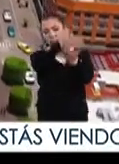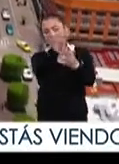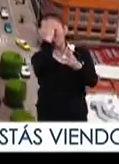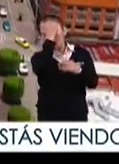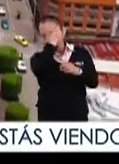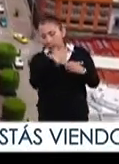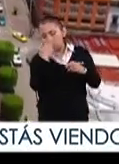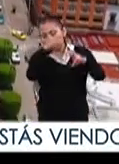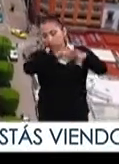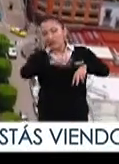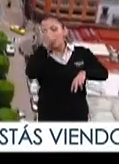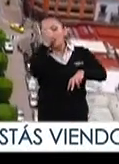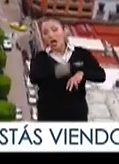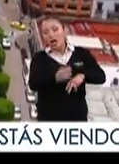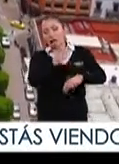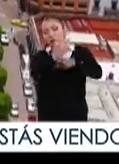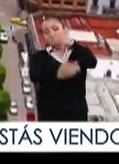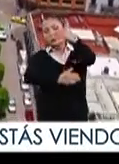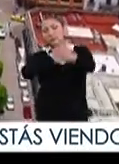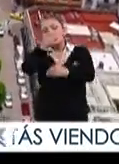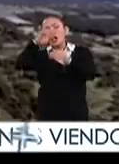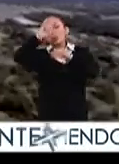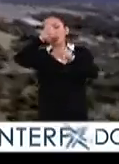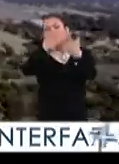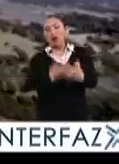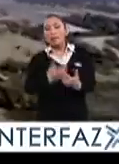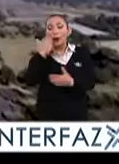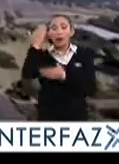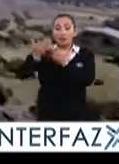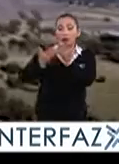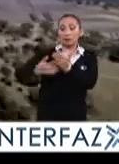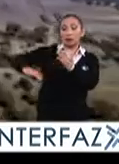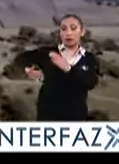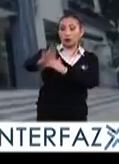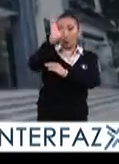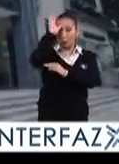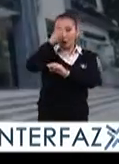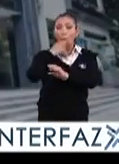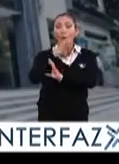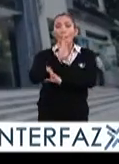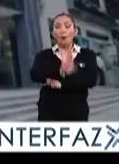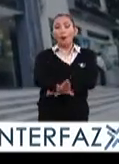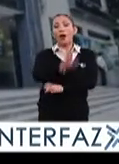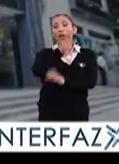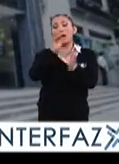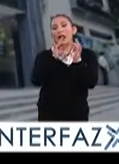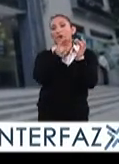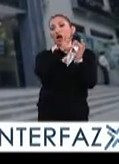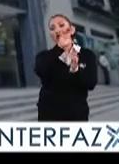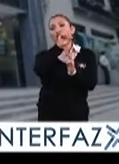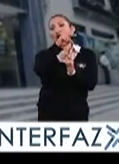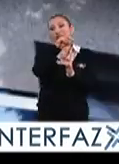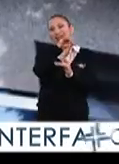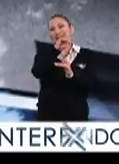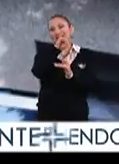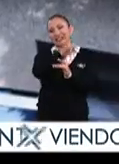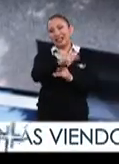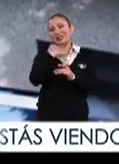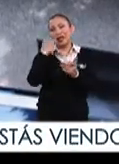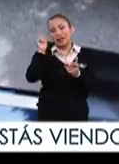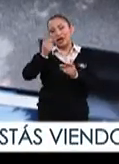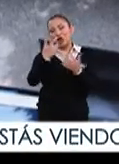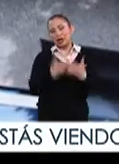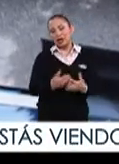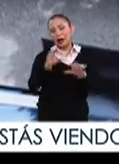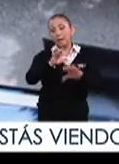la reflexión en torno al desarrollo tecnológico al servicio del patrimonio cultural. La red temática CONACYT de Tecnologías